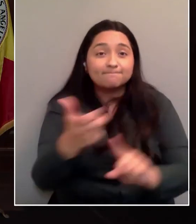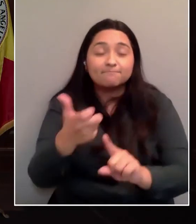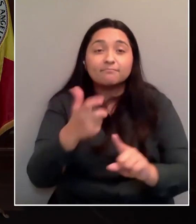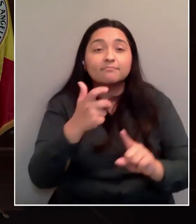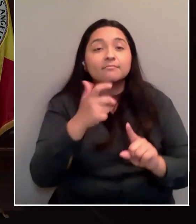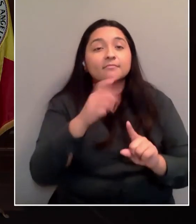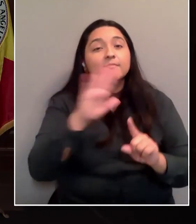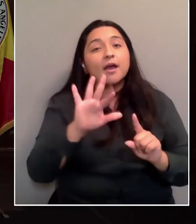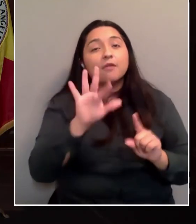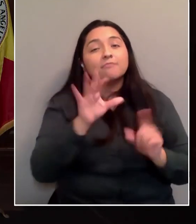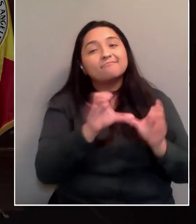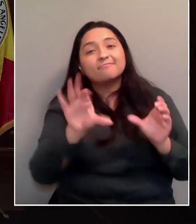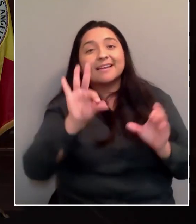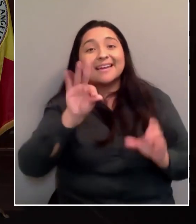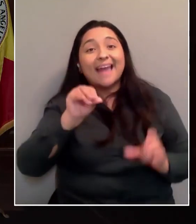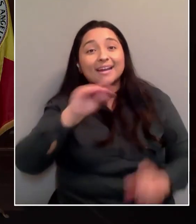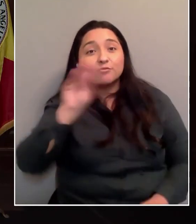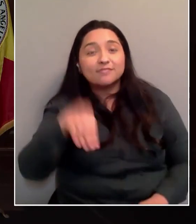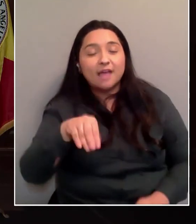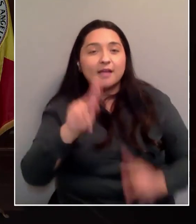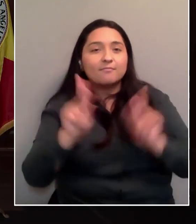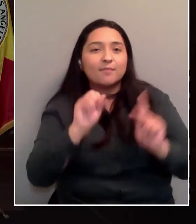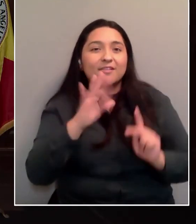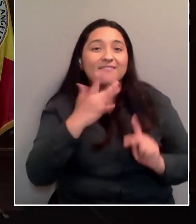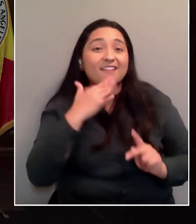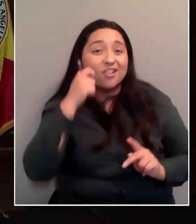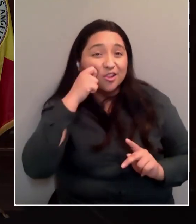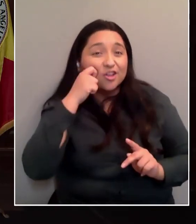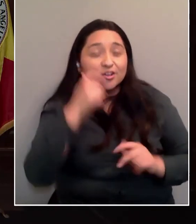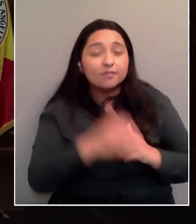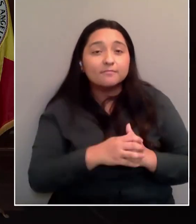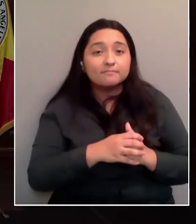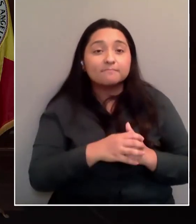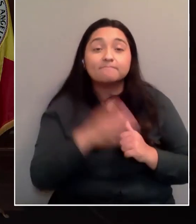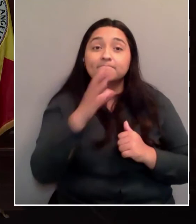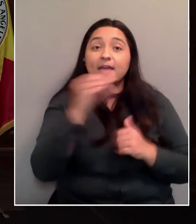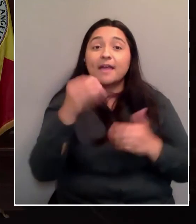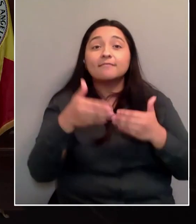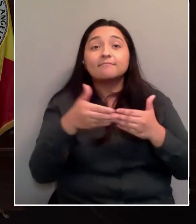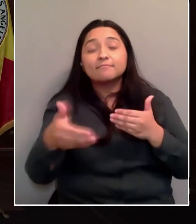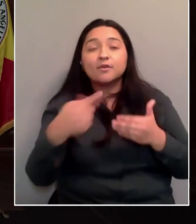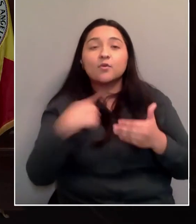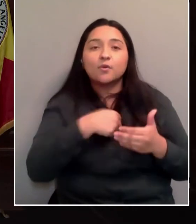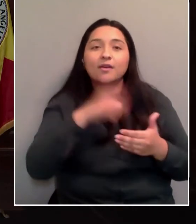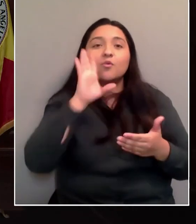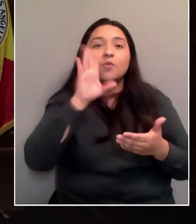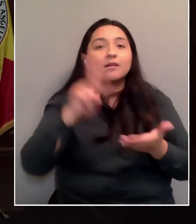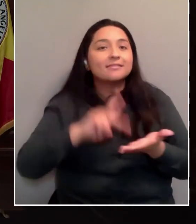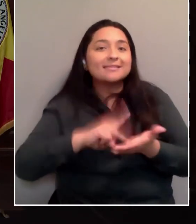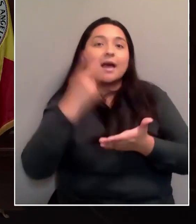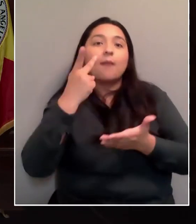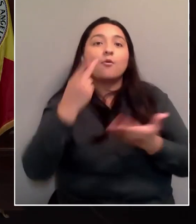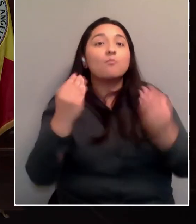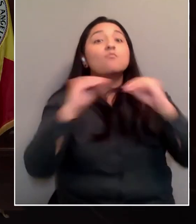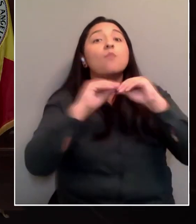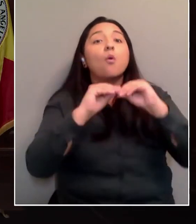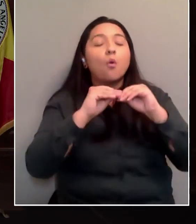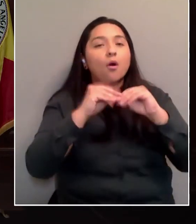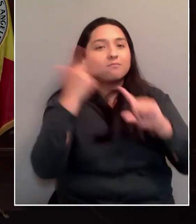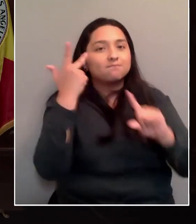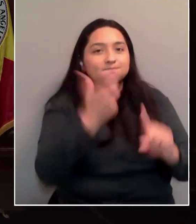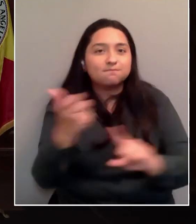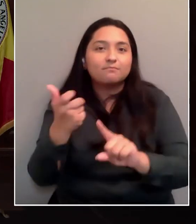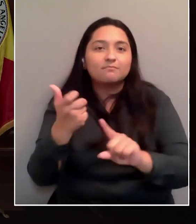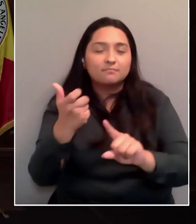Y esta tarde puedo anunciar que vamos a duplicar ese número esta semana, lanzando este programa al